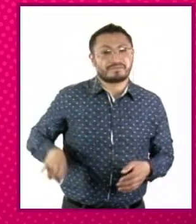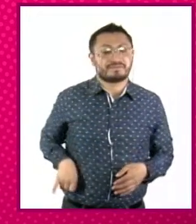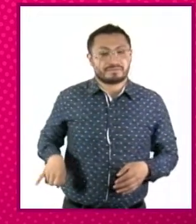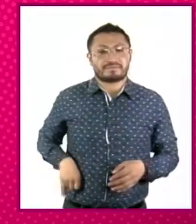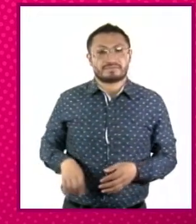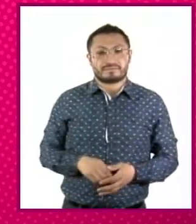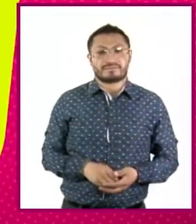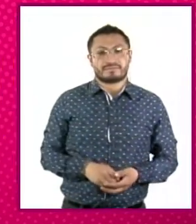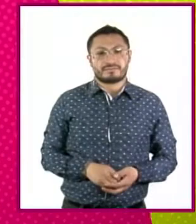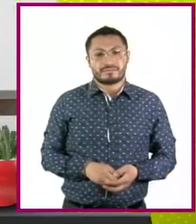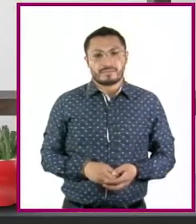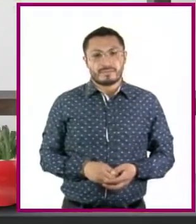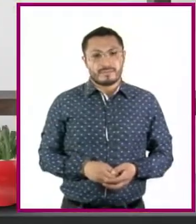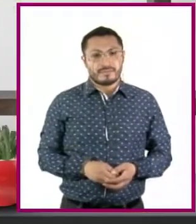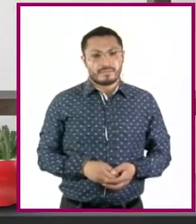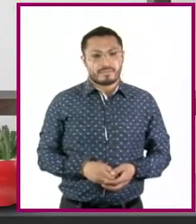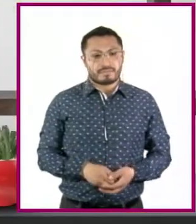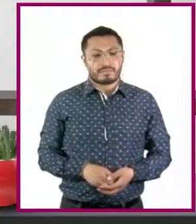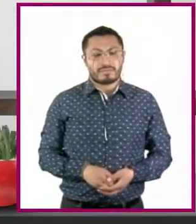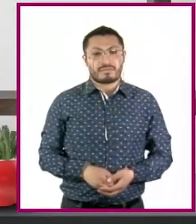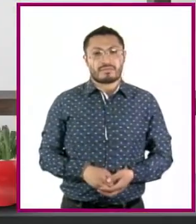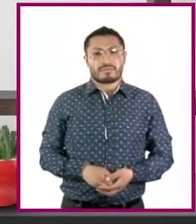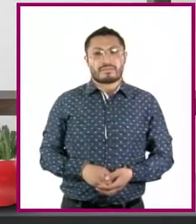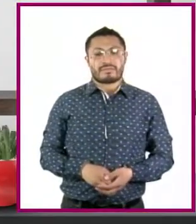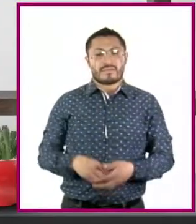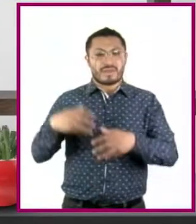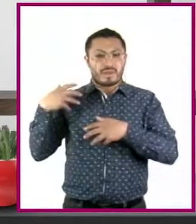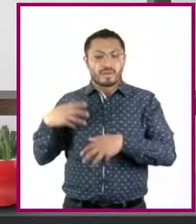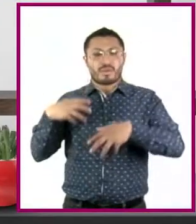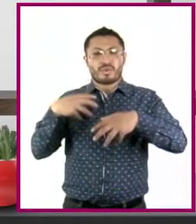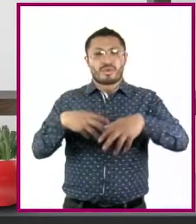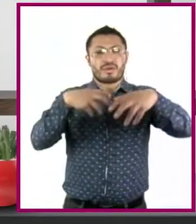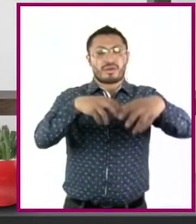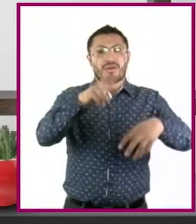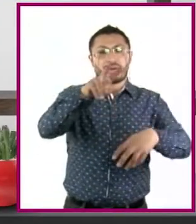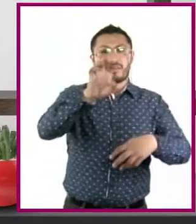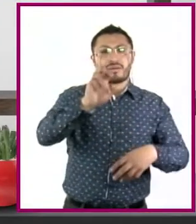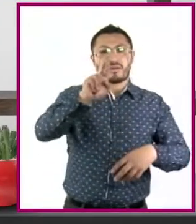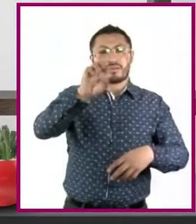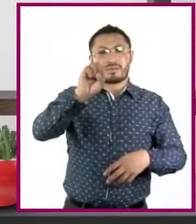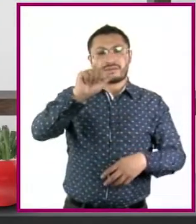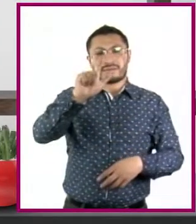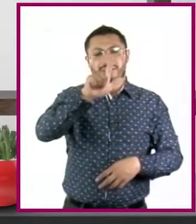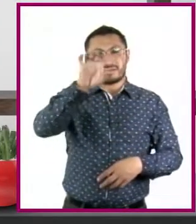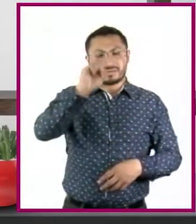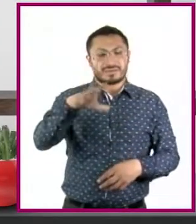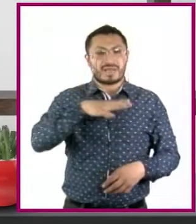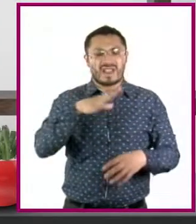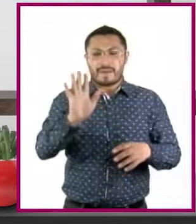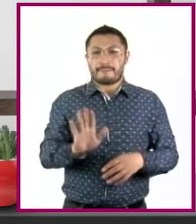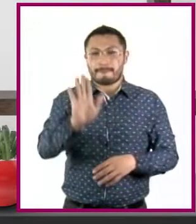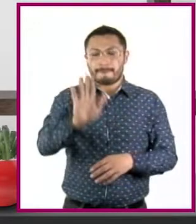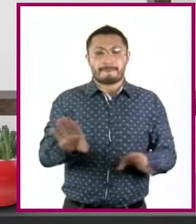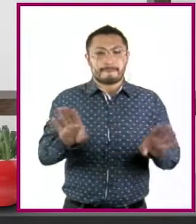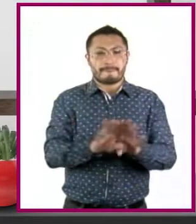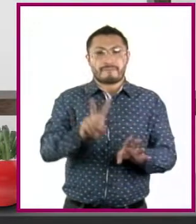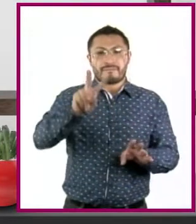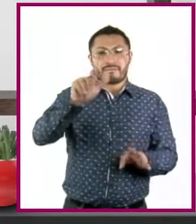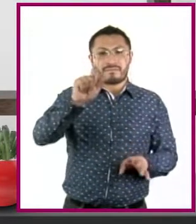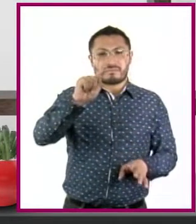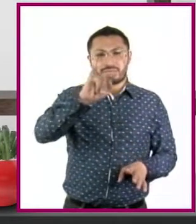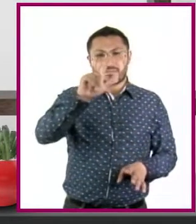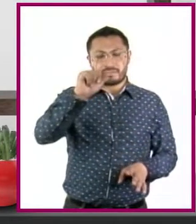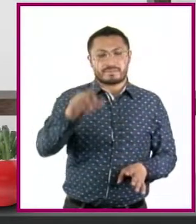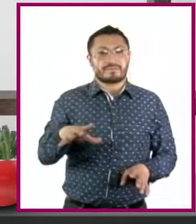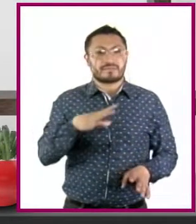interesante. La marcha hacia Versalles tuvo un impacto similar a la toma de la Bastilla y permaneció como un acontecimiento